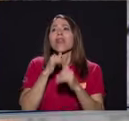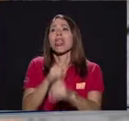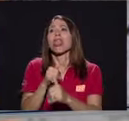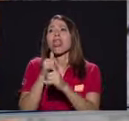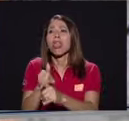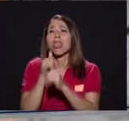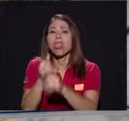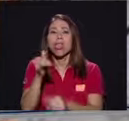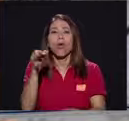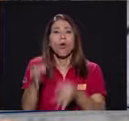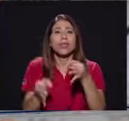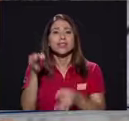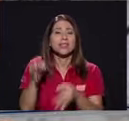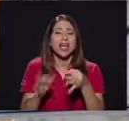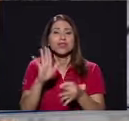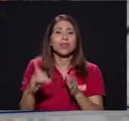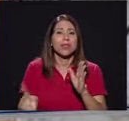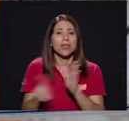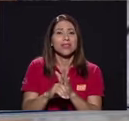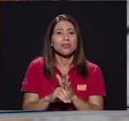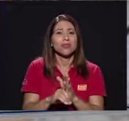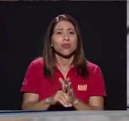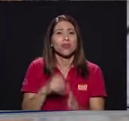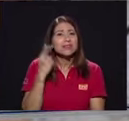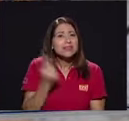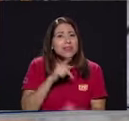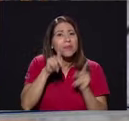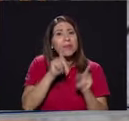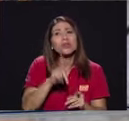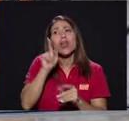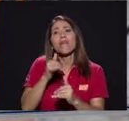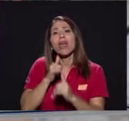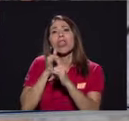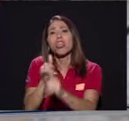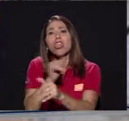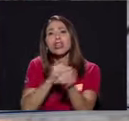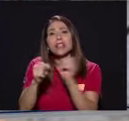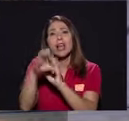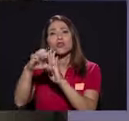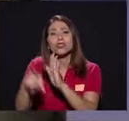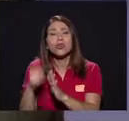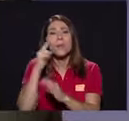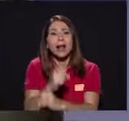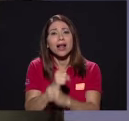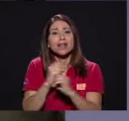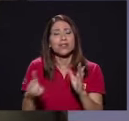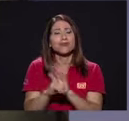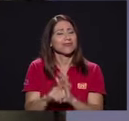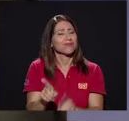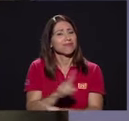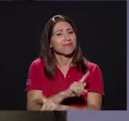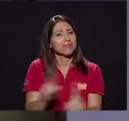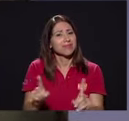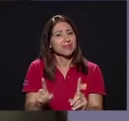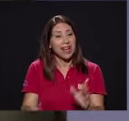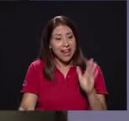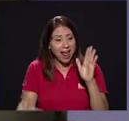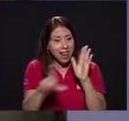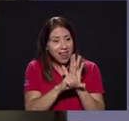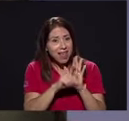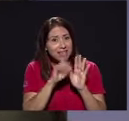Claro, o sea, claro. tenemos que No es evitar posible que que sea siempre así. tenga que estar yendo a la sala constitucional para garantizar su derecho. Y la ley precisamente